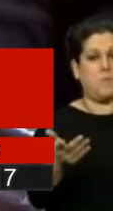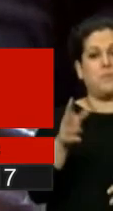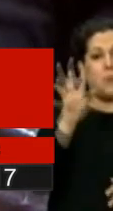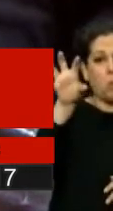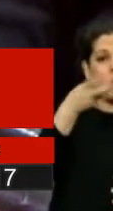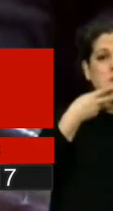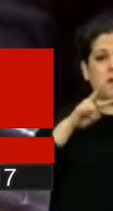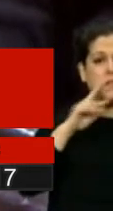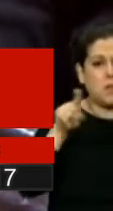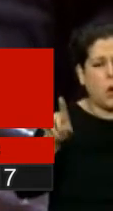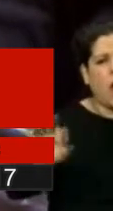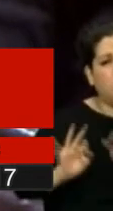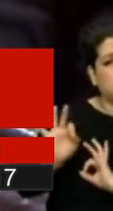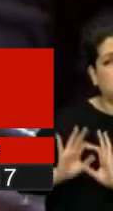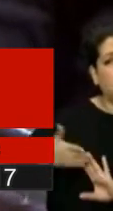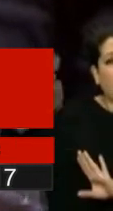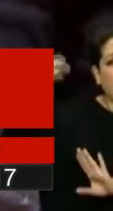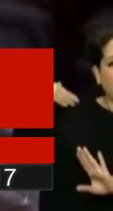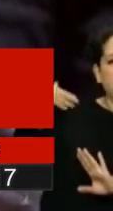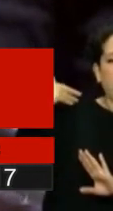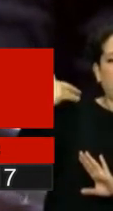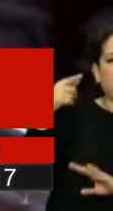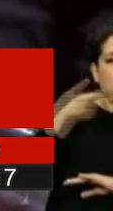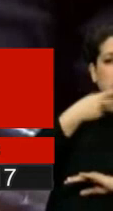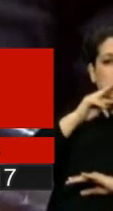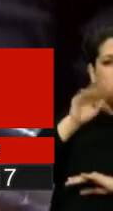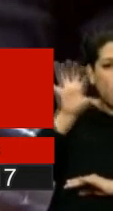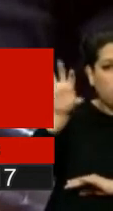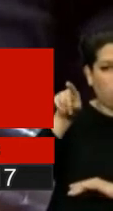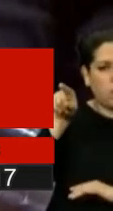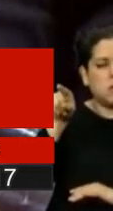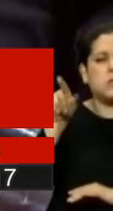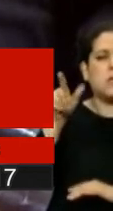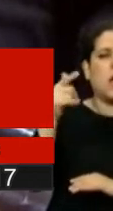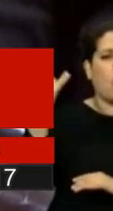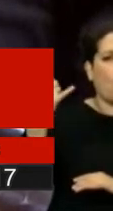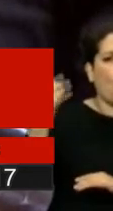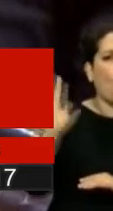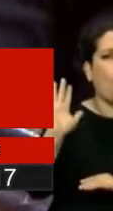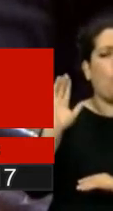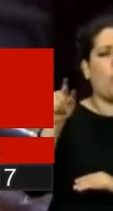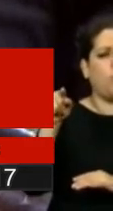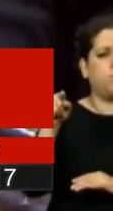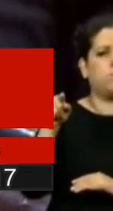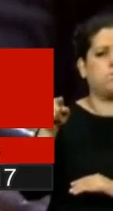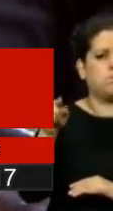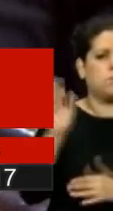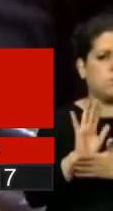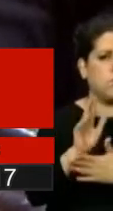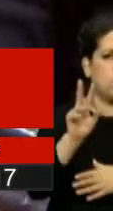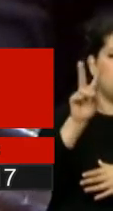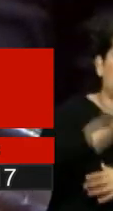es el presidente del bloque. Se analizó en el bloque y se decidió hacer esta presentación que ha